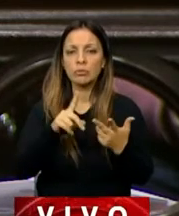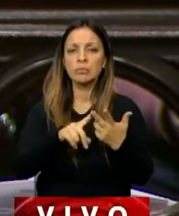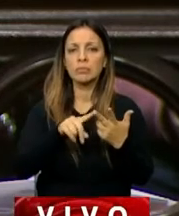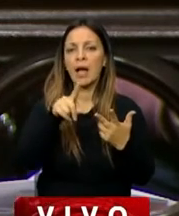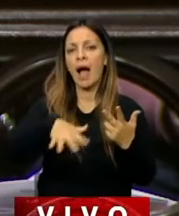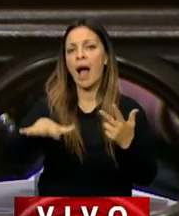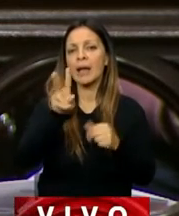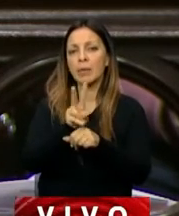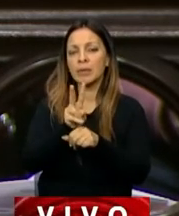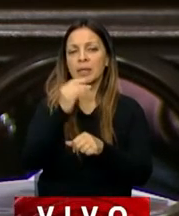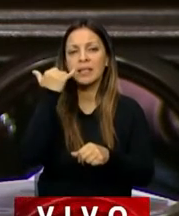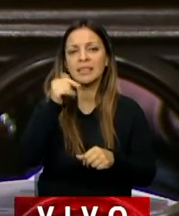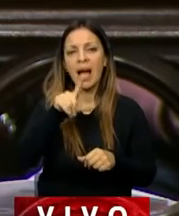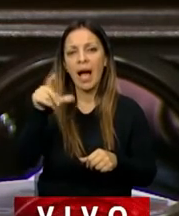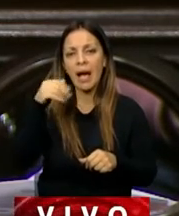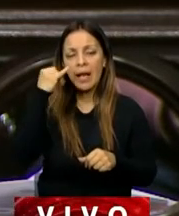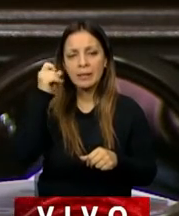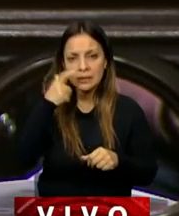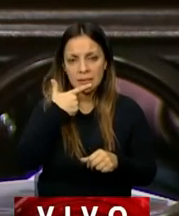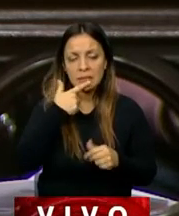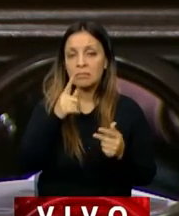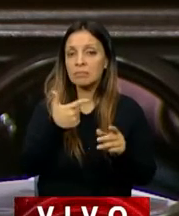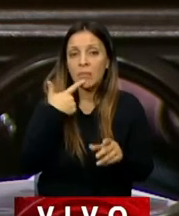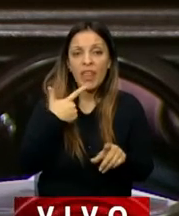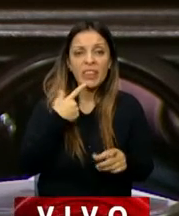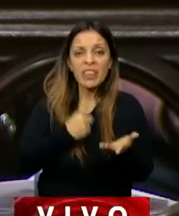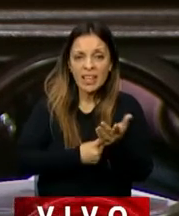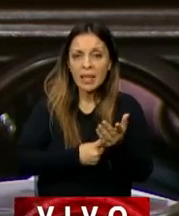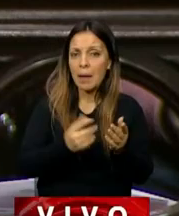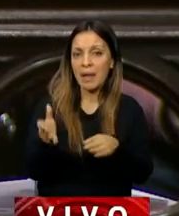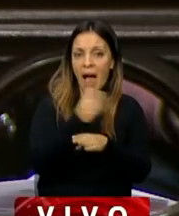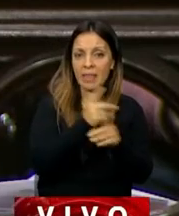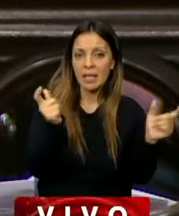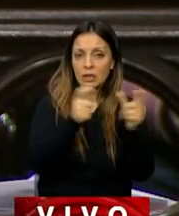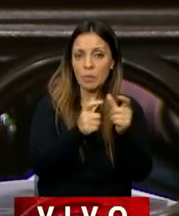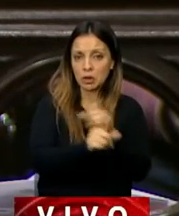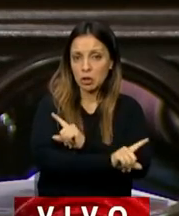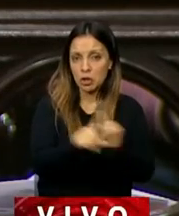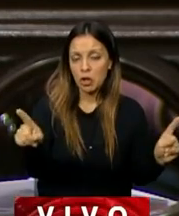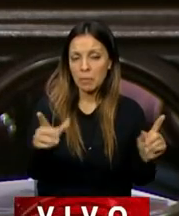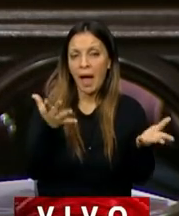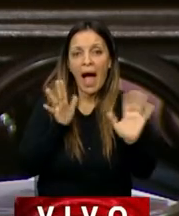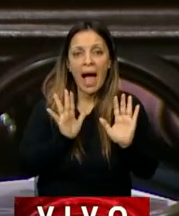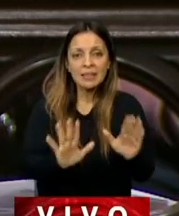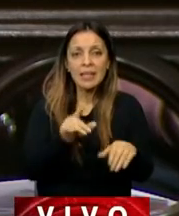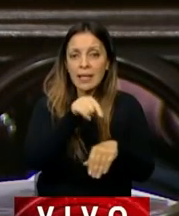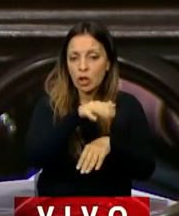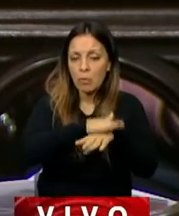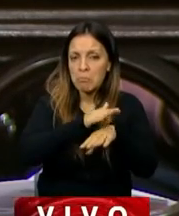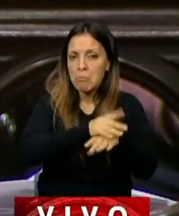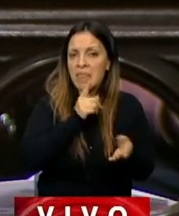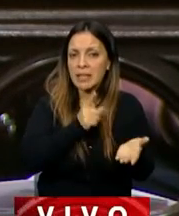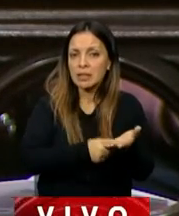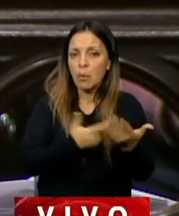la área marina protegida de Yaganes, y se aprobó sin dictamen porque el cuerpo en comisión así lo dispuso. Esa es la competencia que se tiene, esa